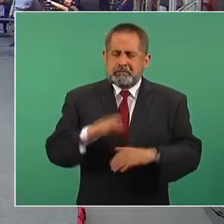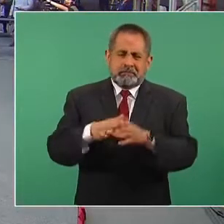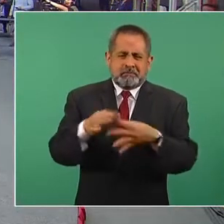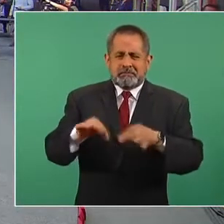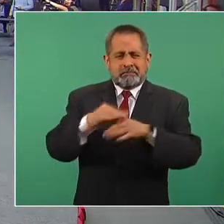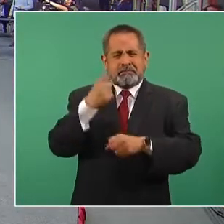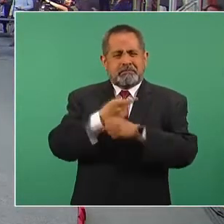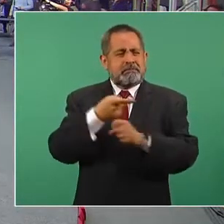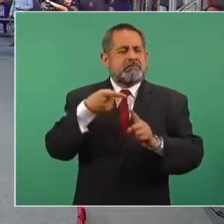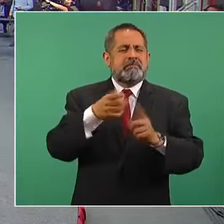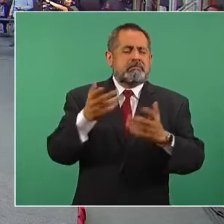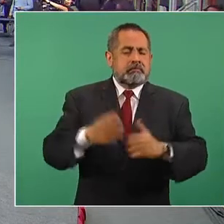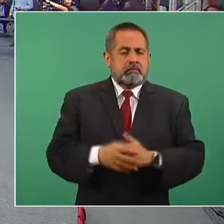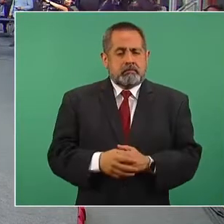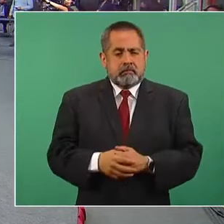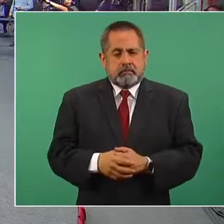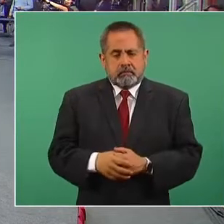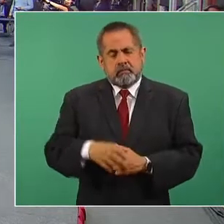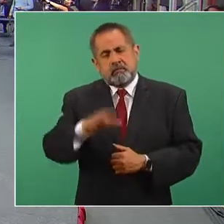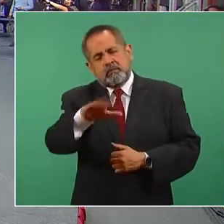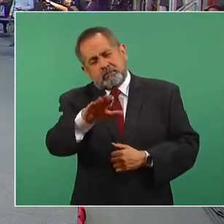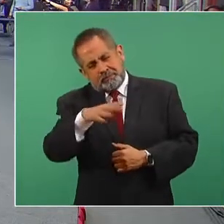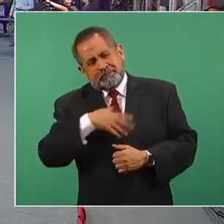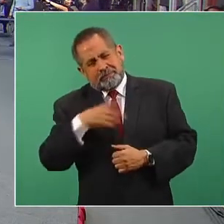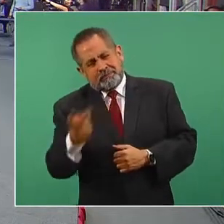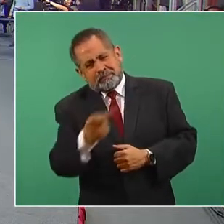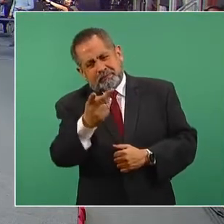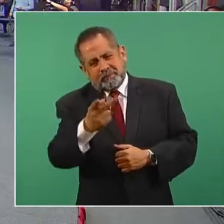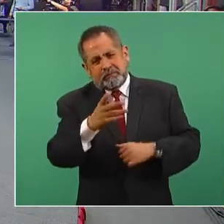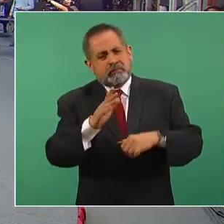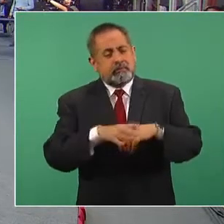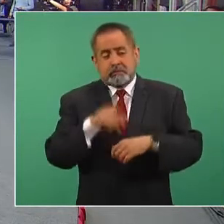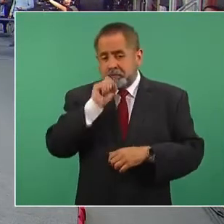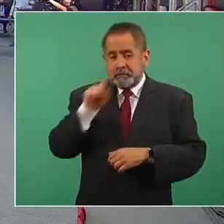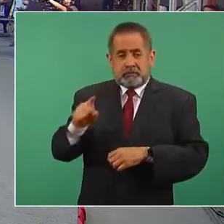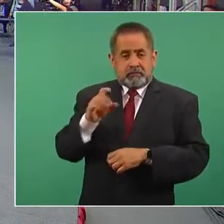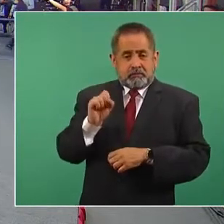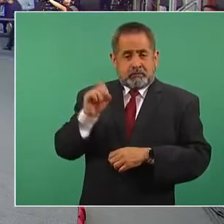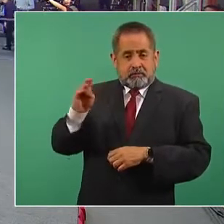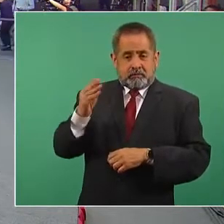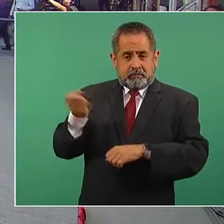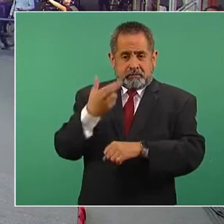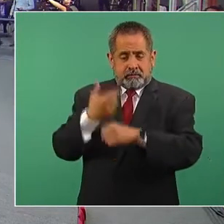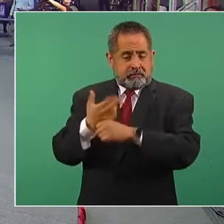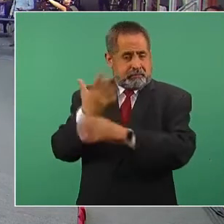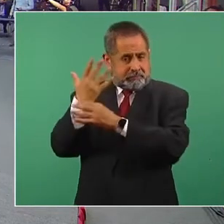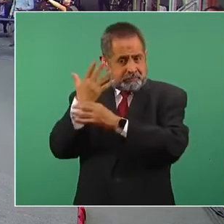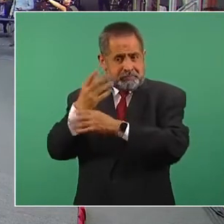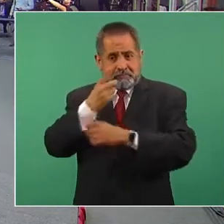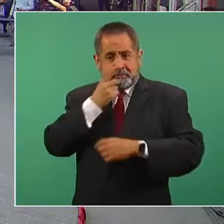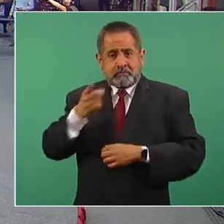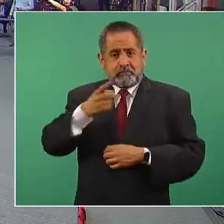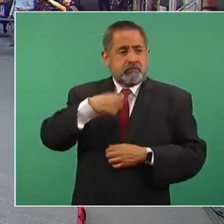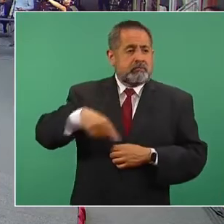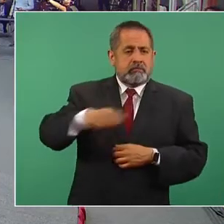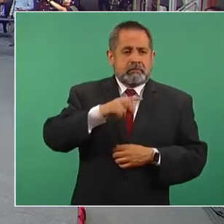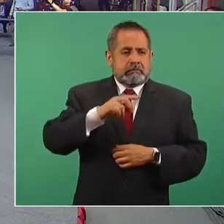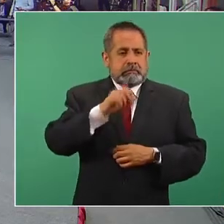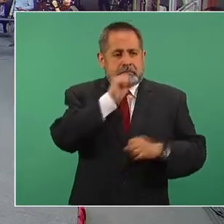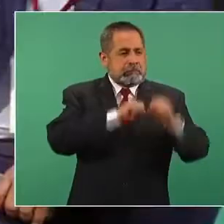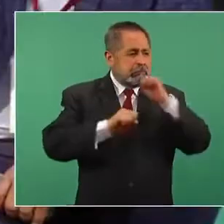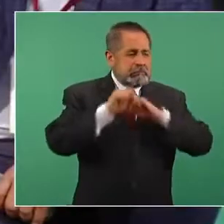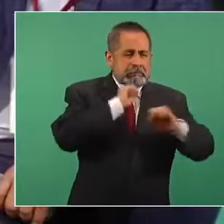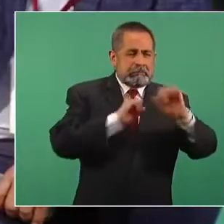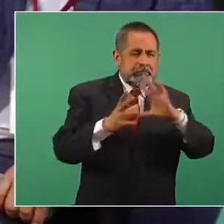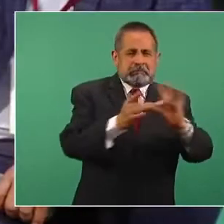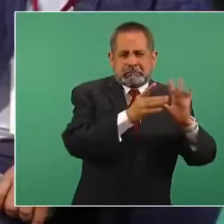priorizarse, ¿no? Claro. Y un poco también el sentido de la pregunta es porque el mismo subsecretario ya en algún momento dijo que había medios que respondían a chismes y que era